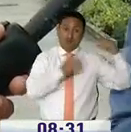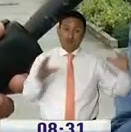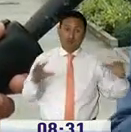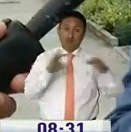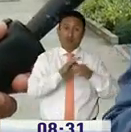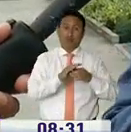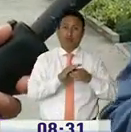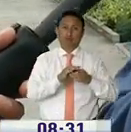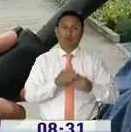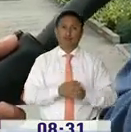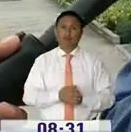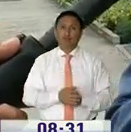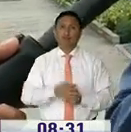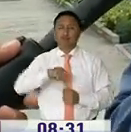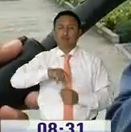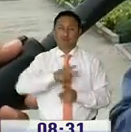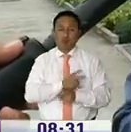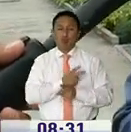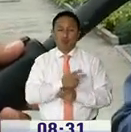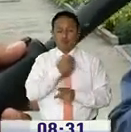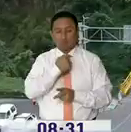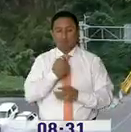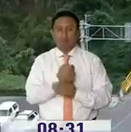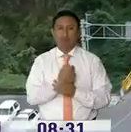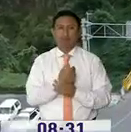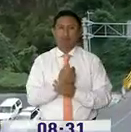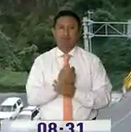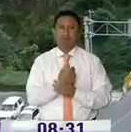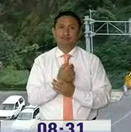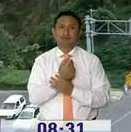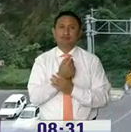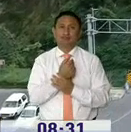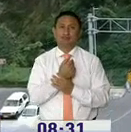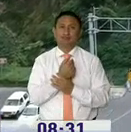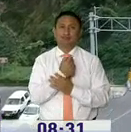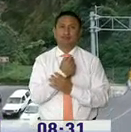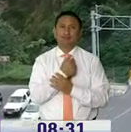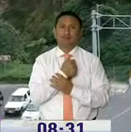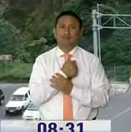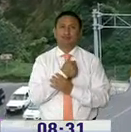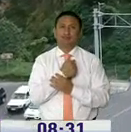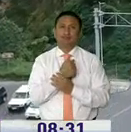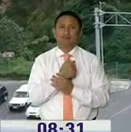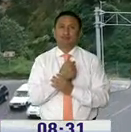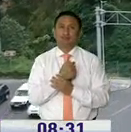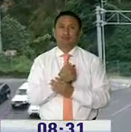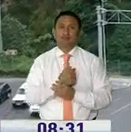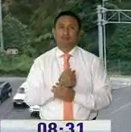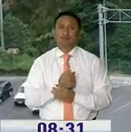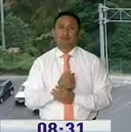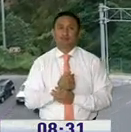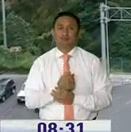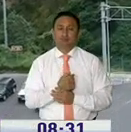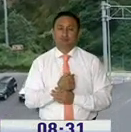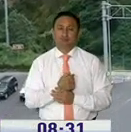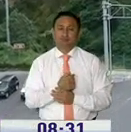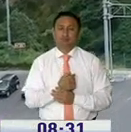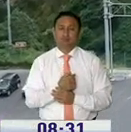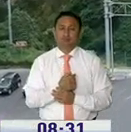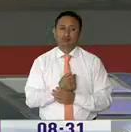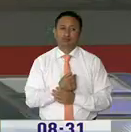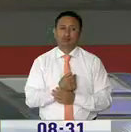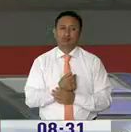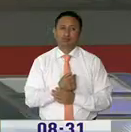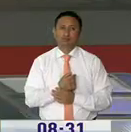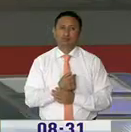y hay un cuidado mejor de las fronteras. Con imágenes de José Cedeño desde la provincia del Carchi, informa Miriam